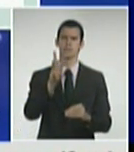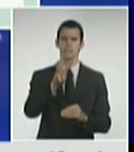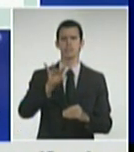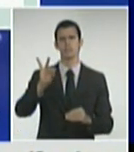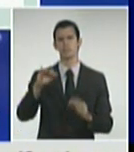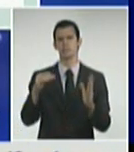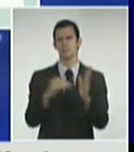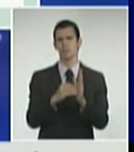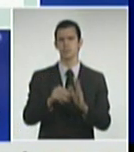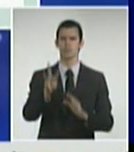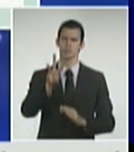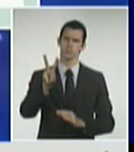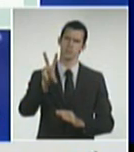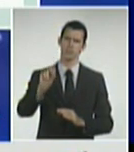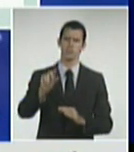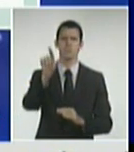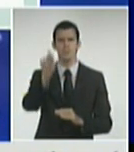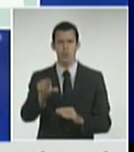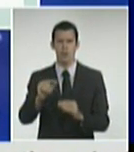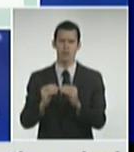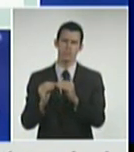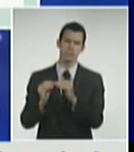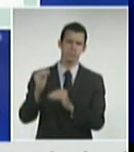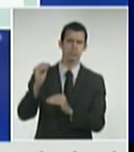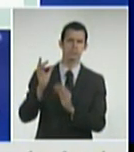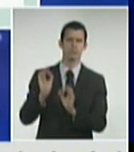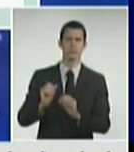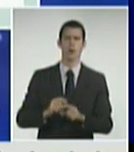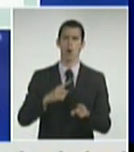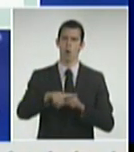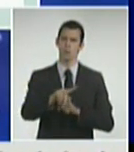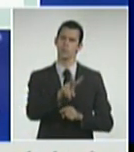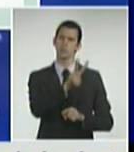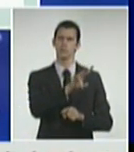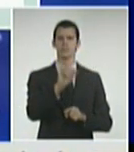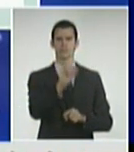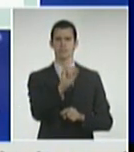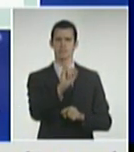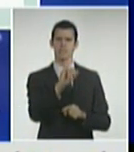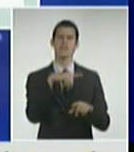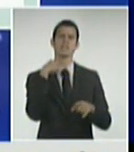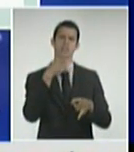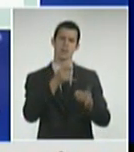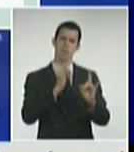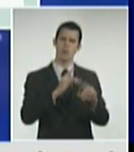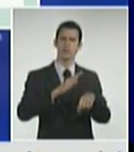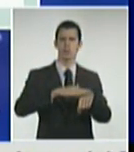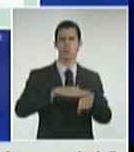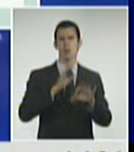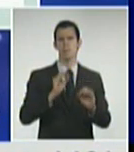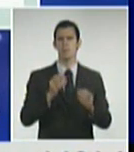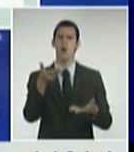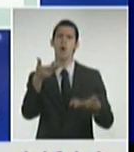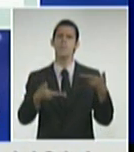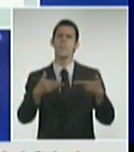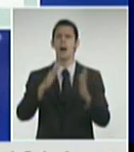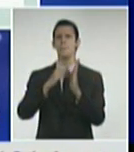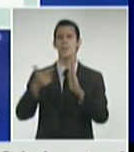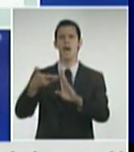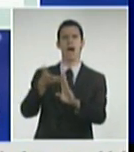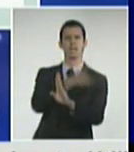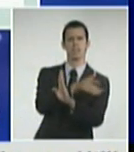37.320 pacientes más y 266 fallecidos más que el mes de junio,